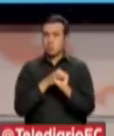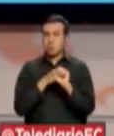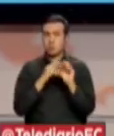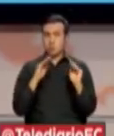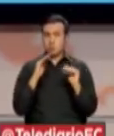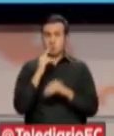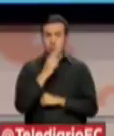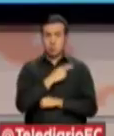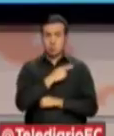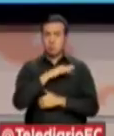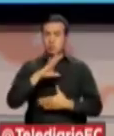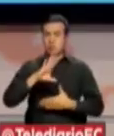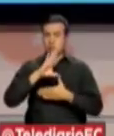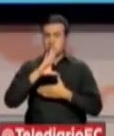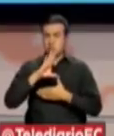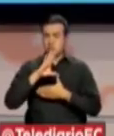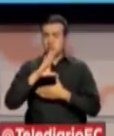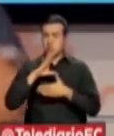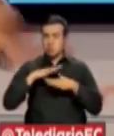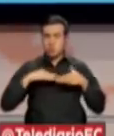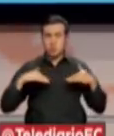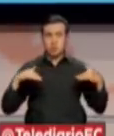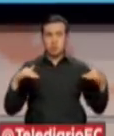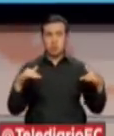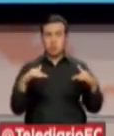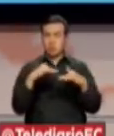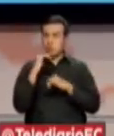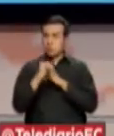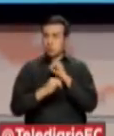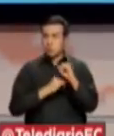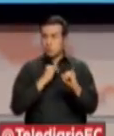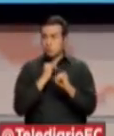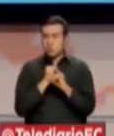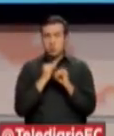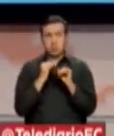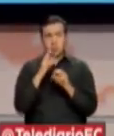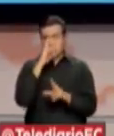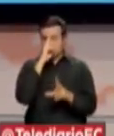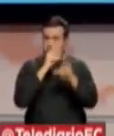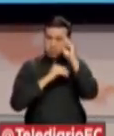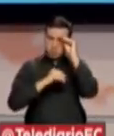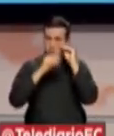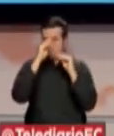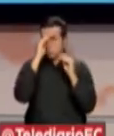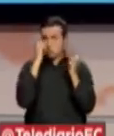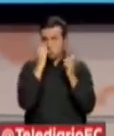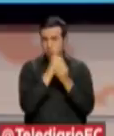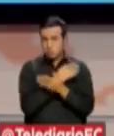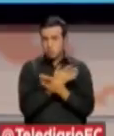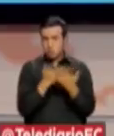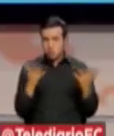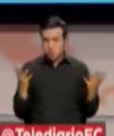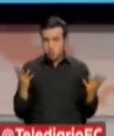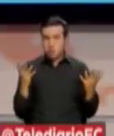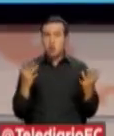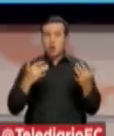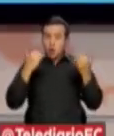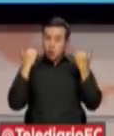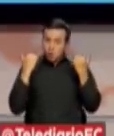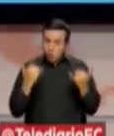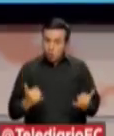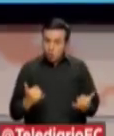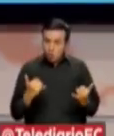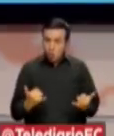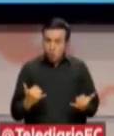de las américas y eso por el estilo hay gente que está a nivel internacional preparándose lo que quiero entender es que es el momento